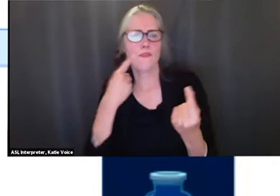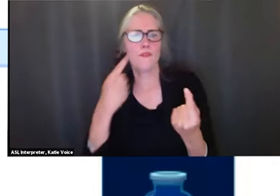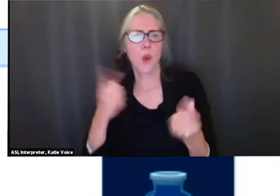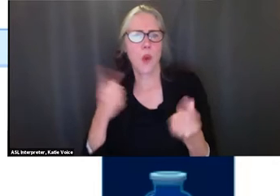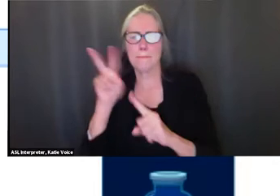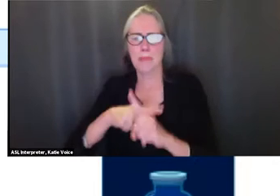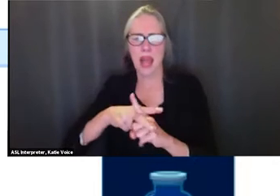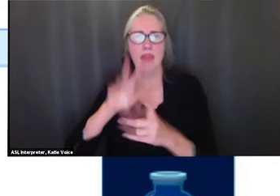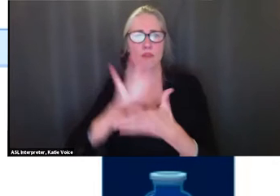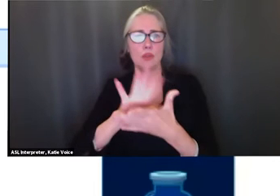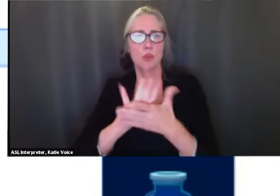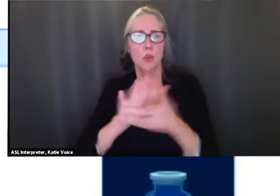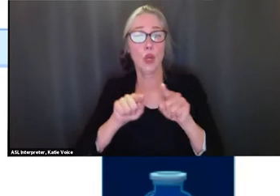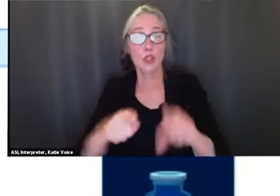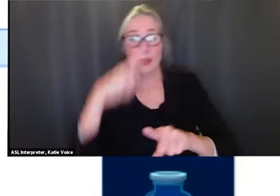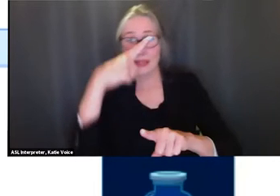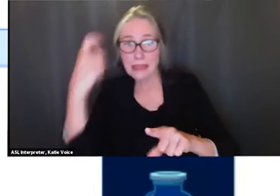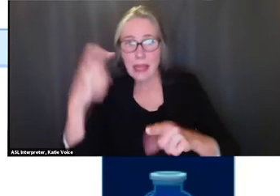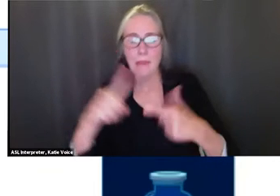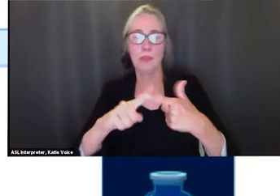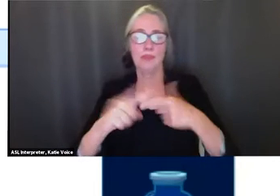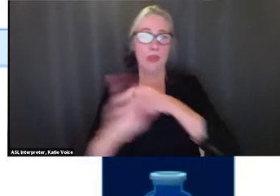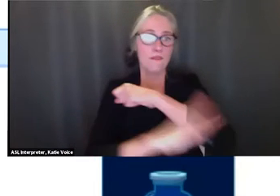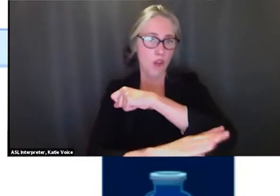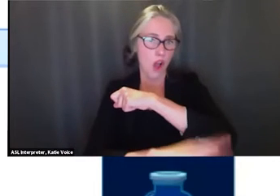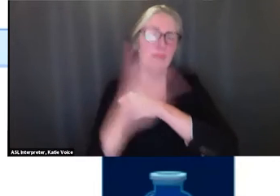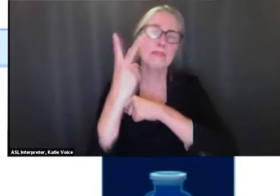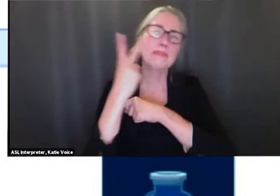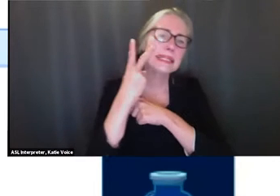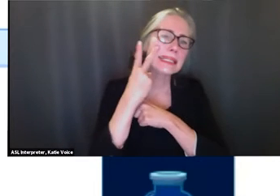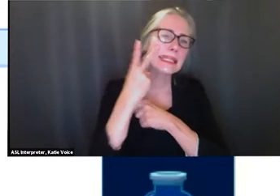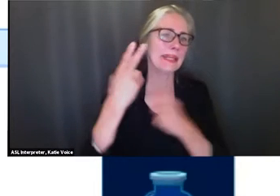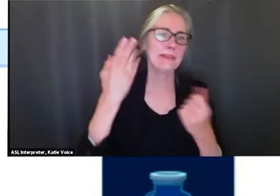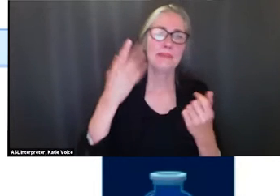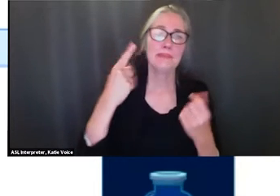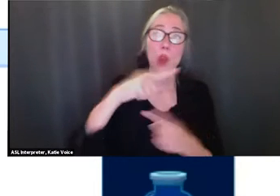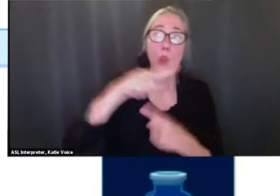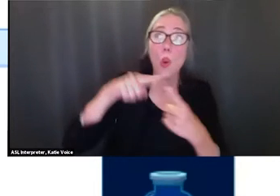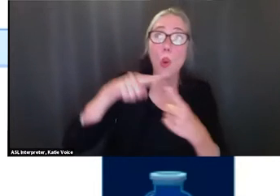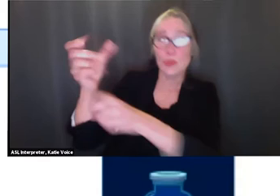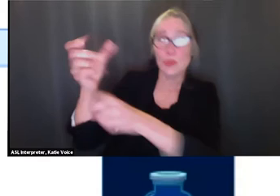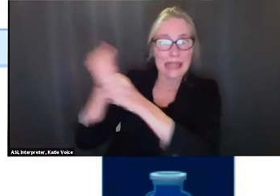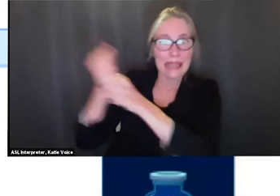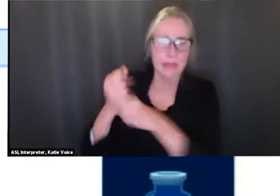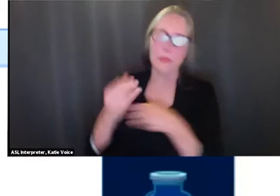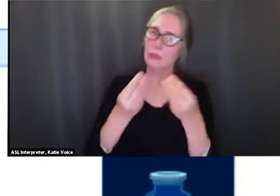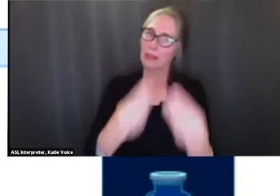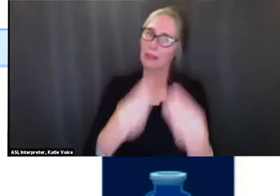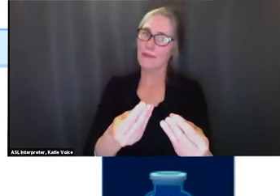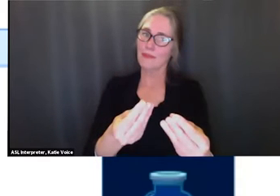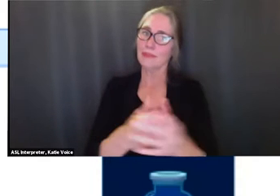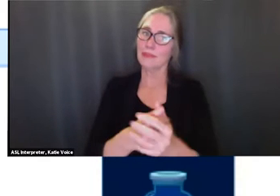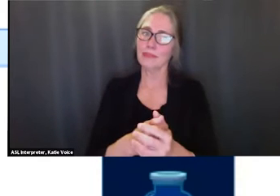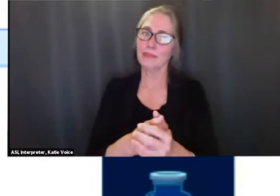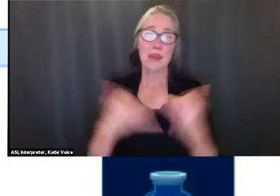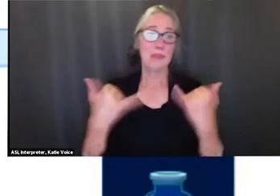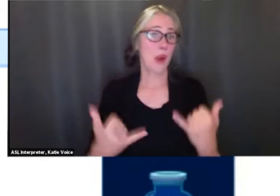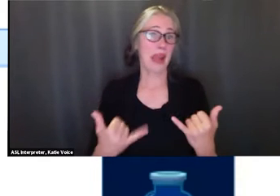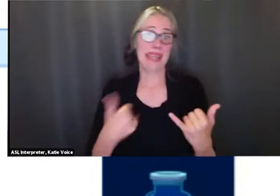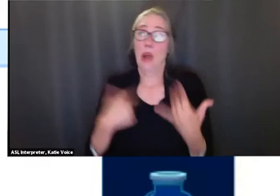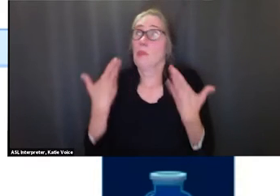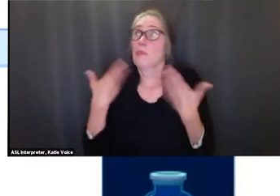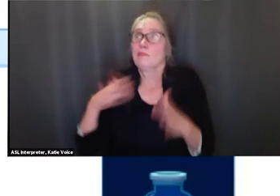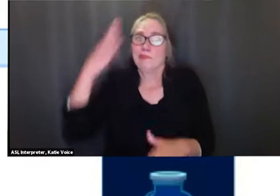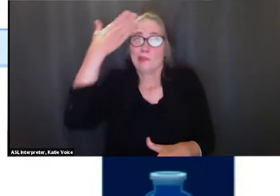Y nosotros vamos a darle esta información en cuanto la tengamos. Creo que las cosas van a estar cambiando, como dijo Susan, muy